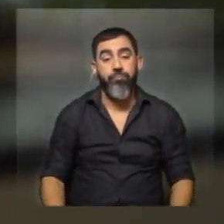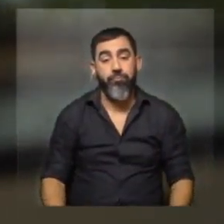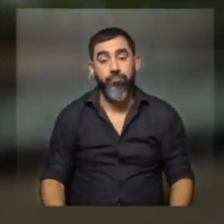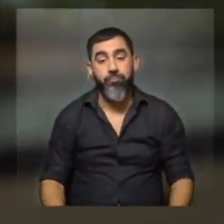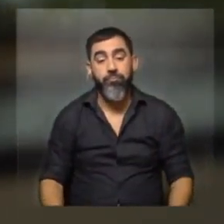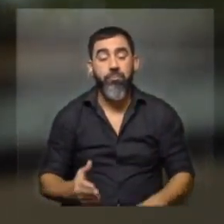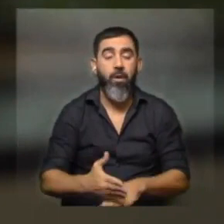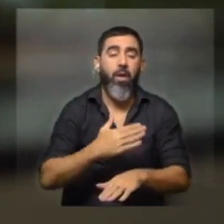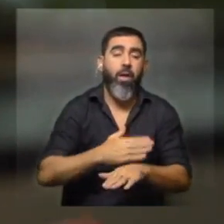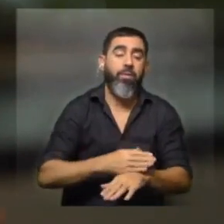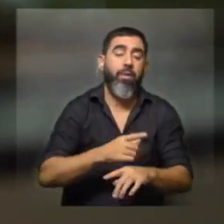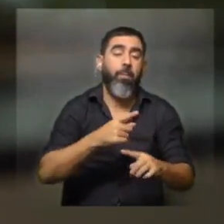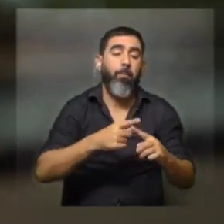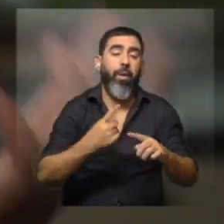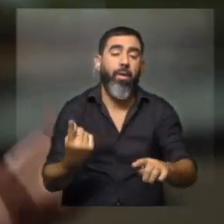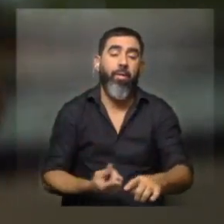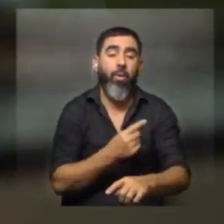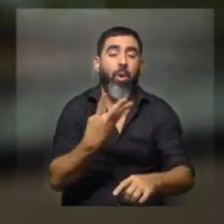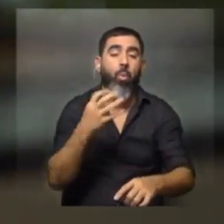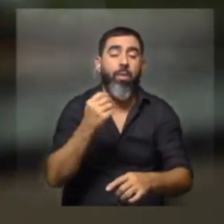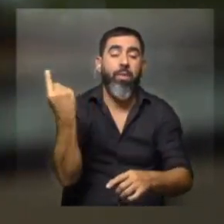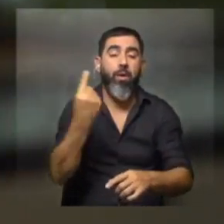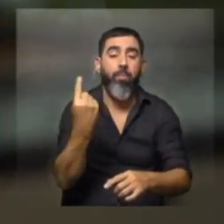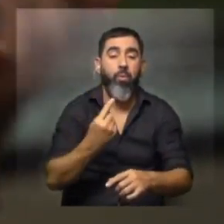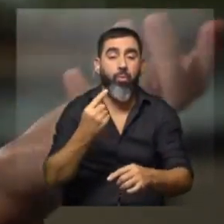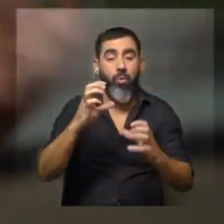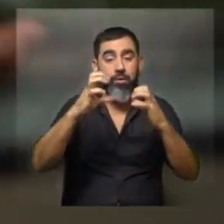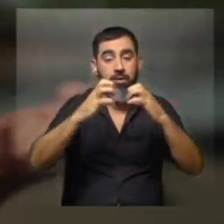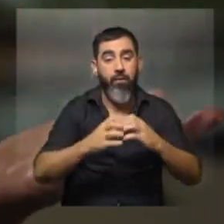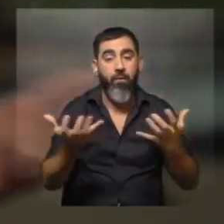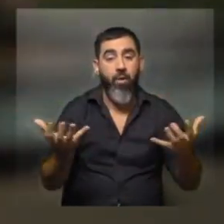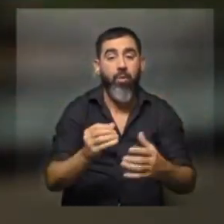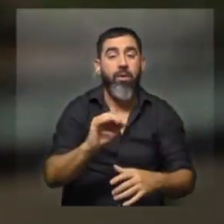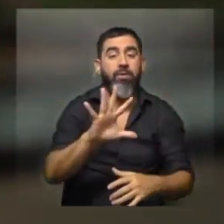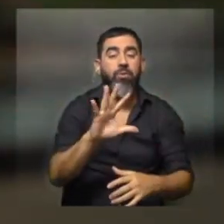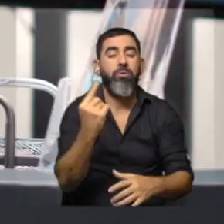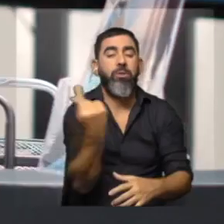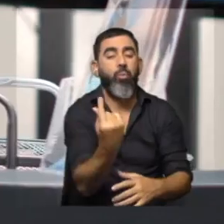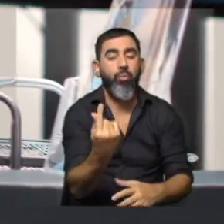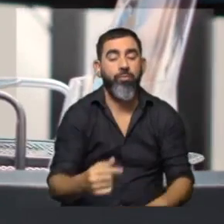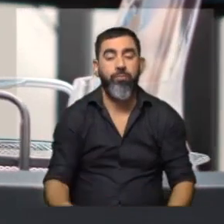antes llevaba media hora, 40 minutos hacer un cerebro, hoy tardamos 5 segundos.